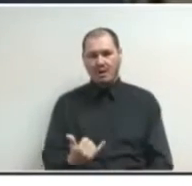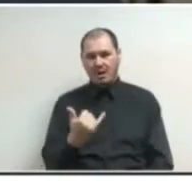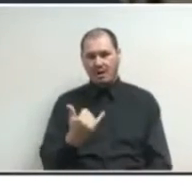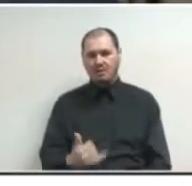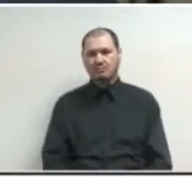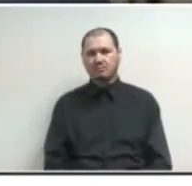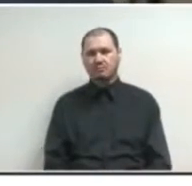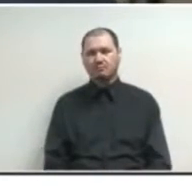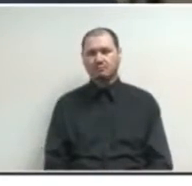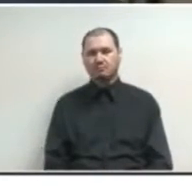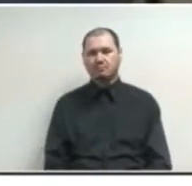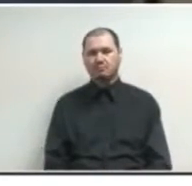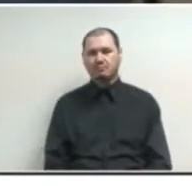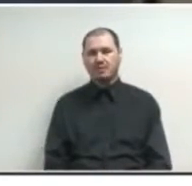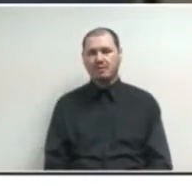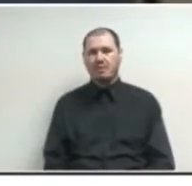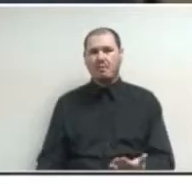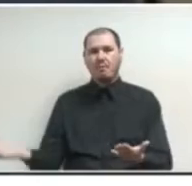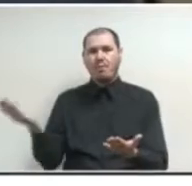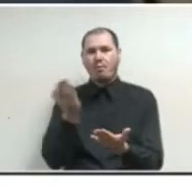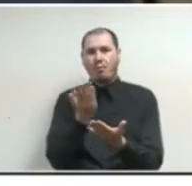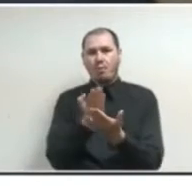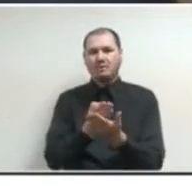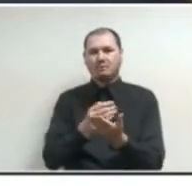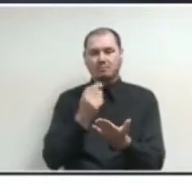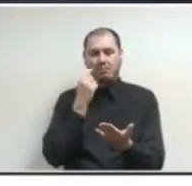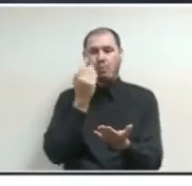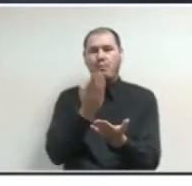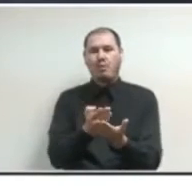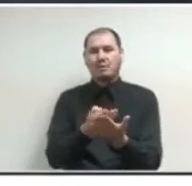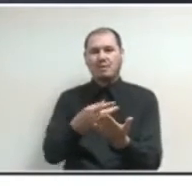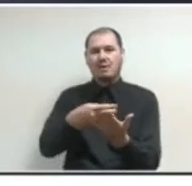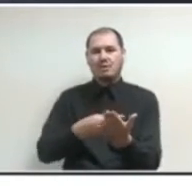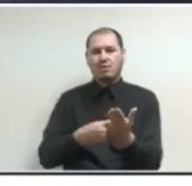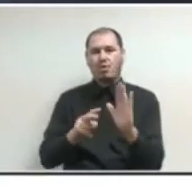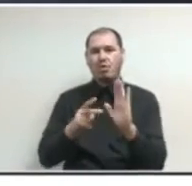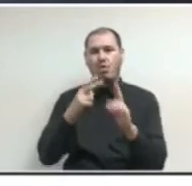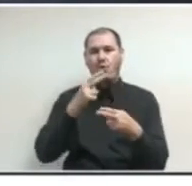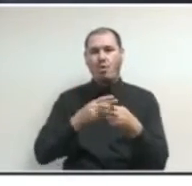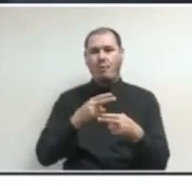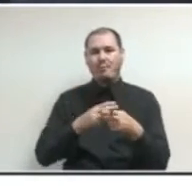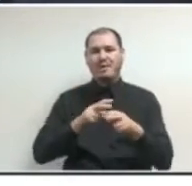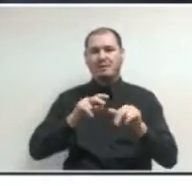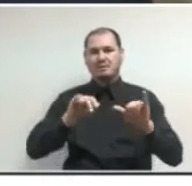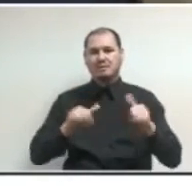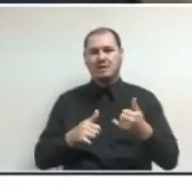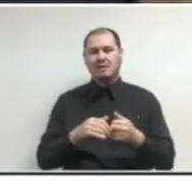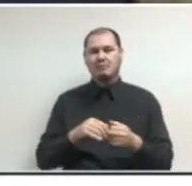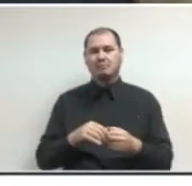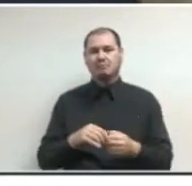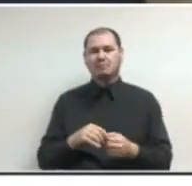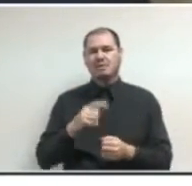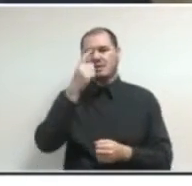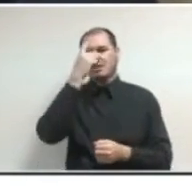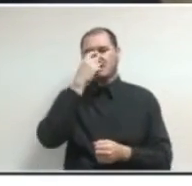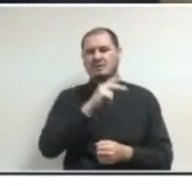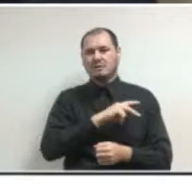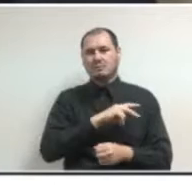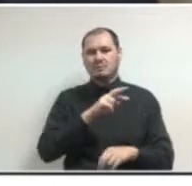en condiciones, y que Anguay sacó ATUCOAPE. De modo que me permite, conforme a esto, proponer. Pensáramos,